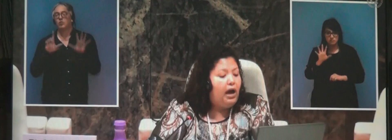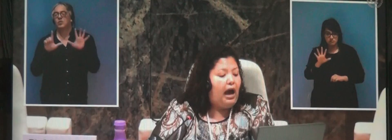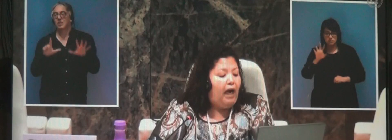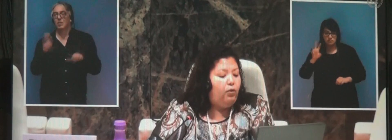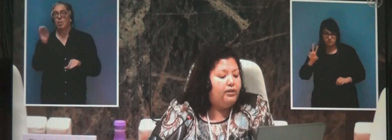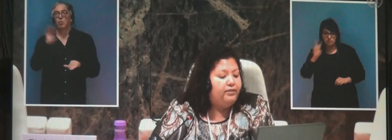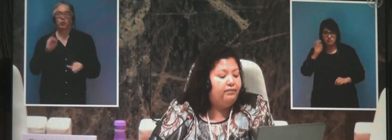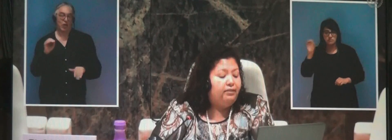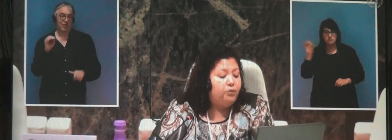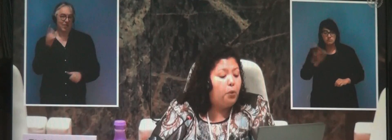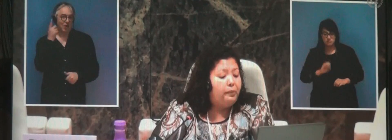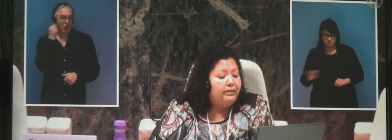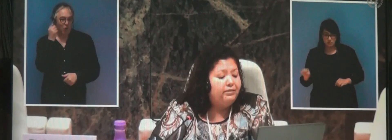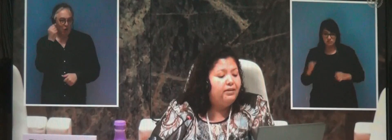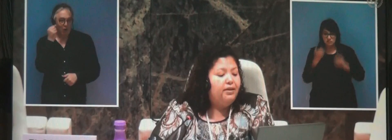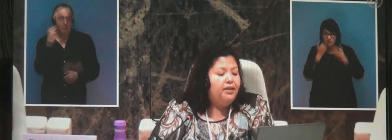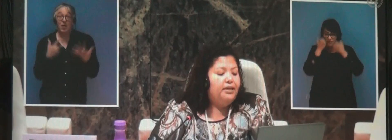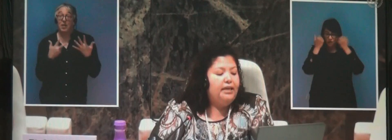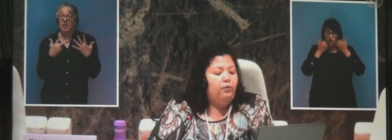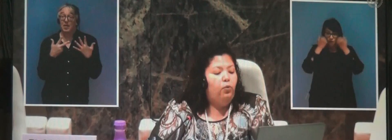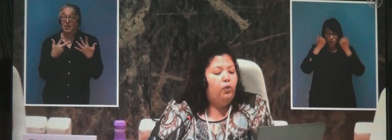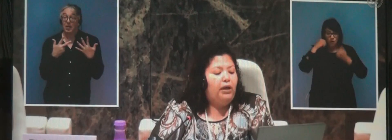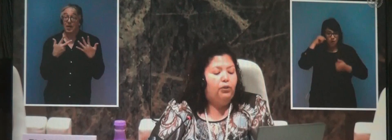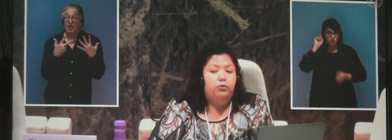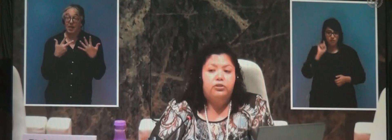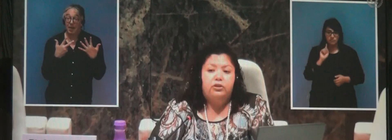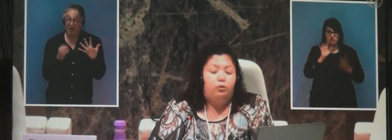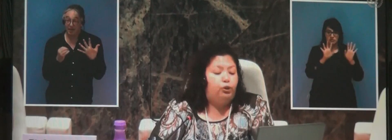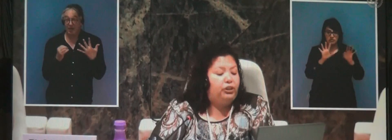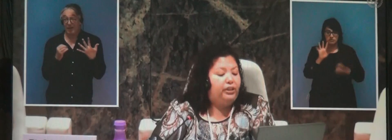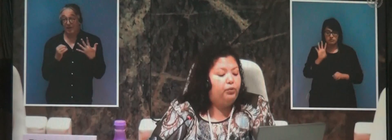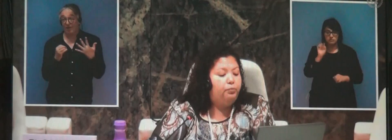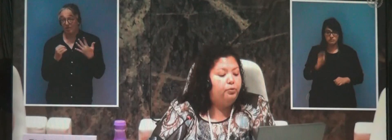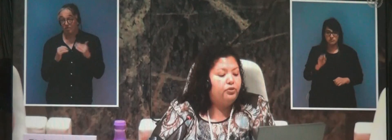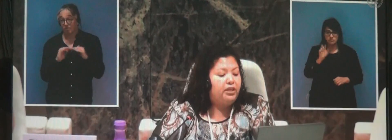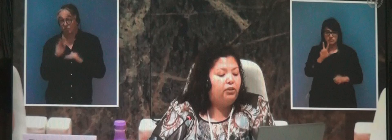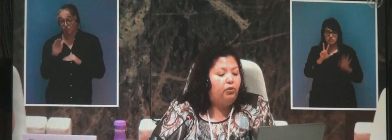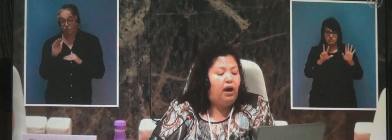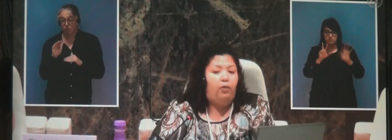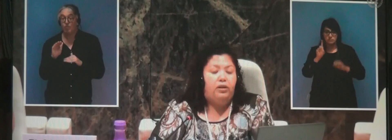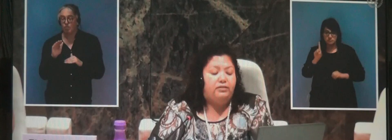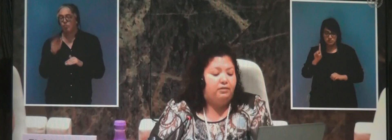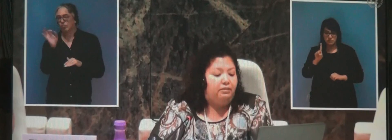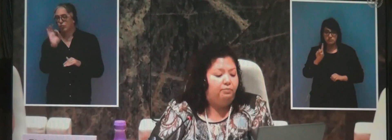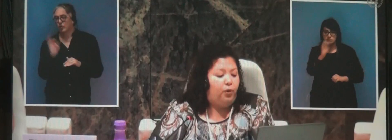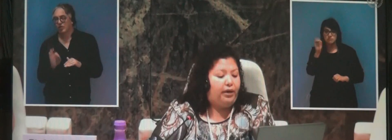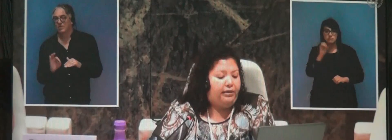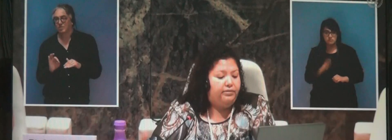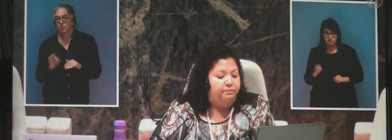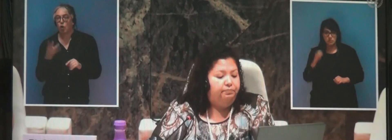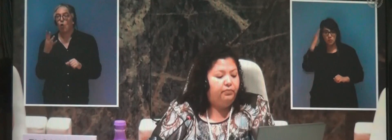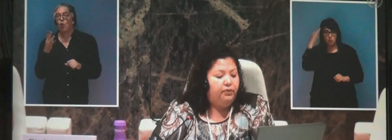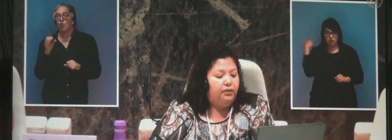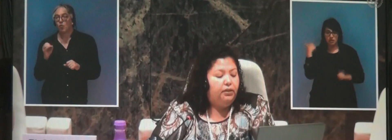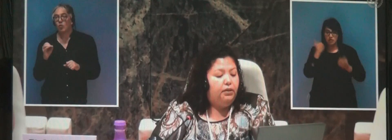18.52% adolescentes hombres y un 14.81% adolescentes